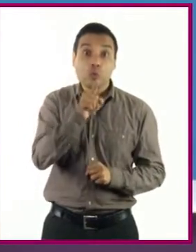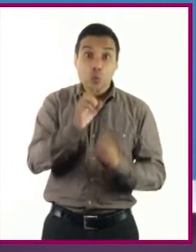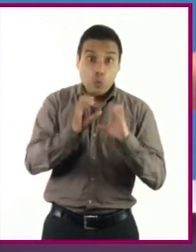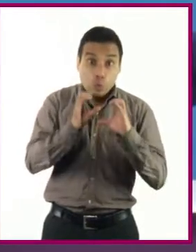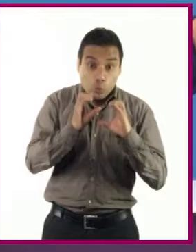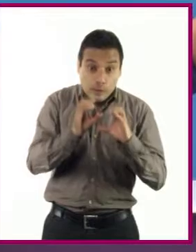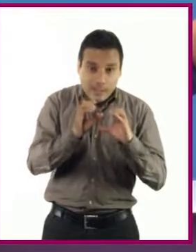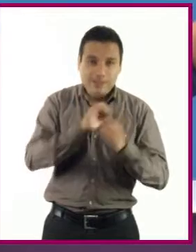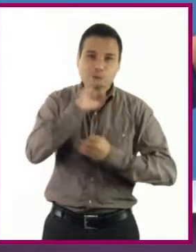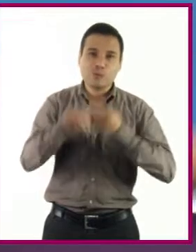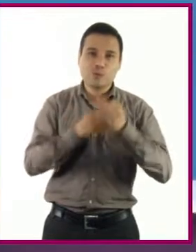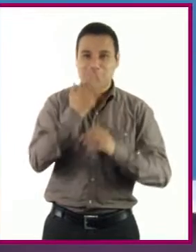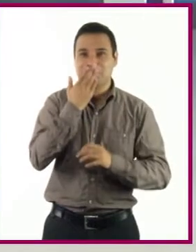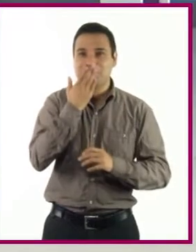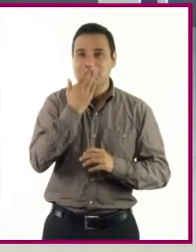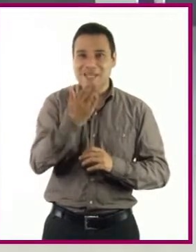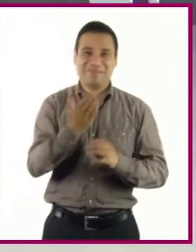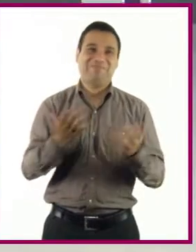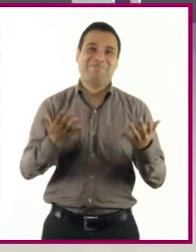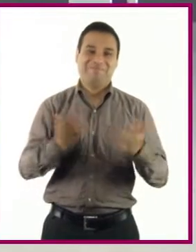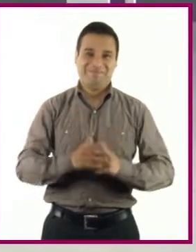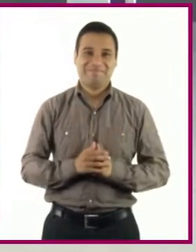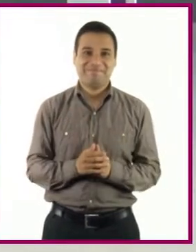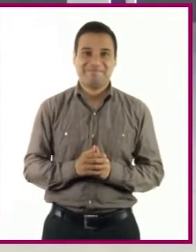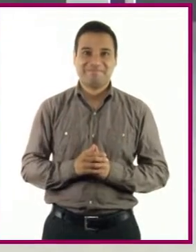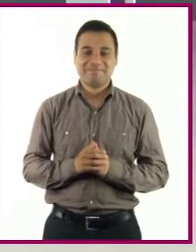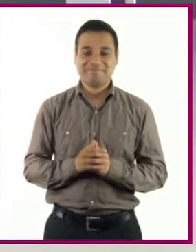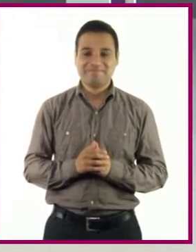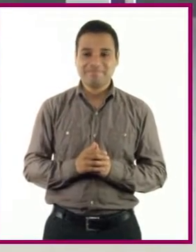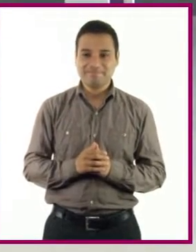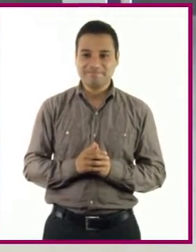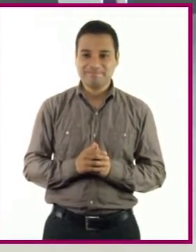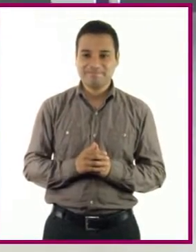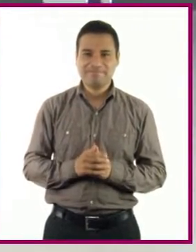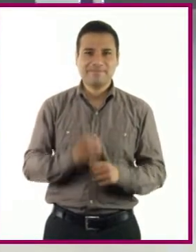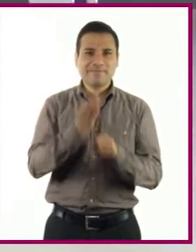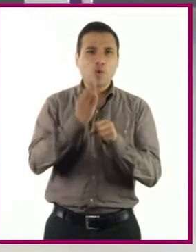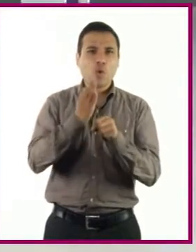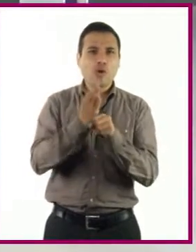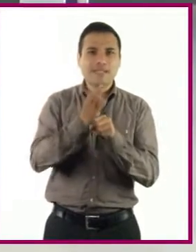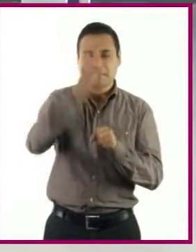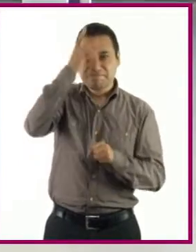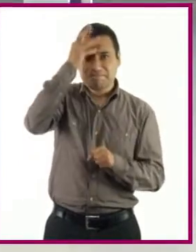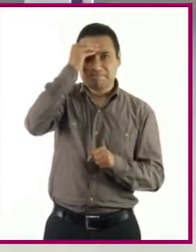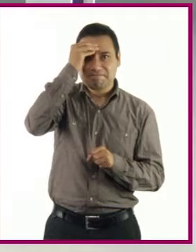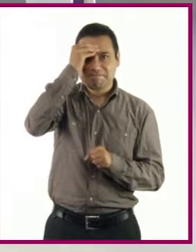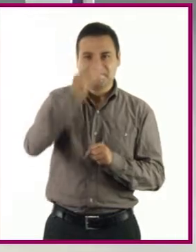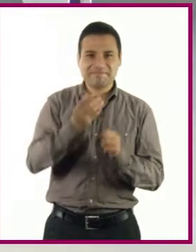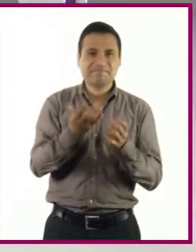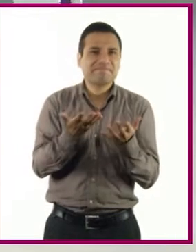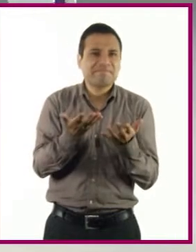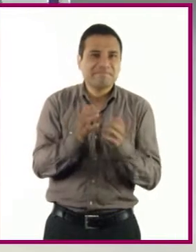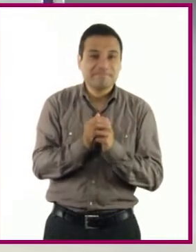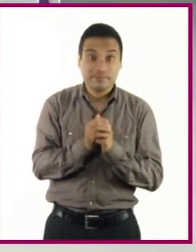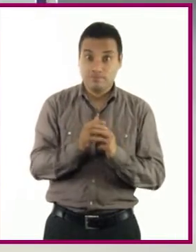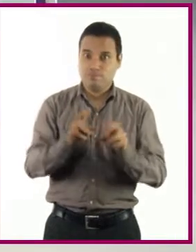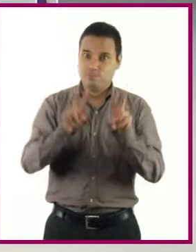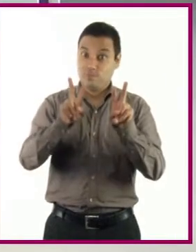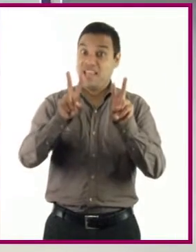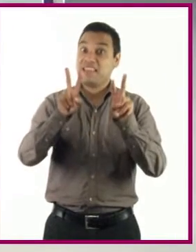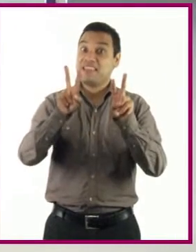mismos, cuidamos a los demás. Cuéntenos, maestra, ¿qué vamos a aprender en esta semana? Es un tema